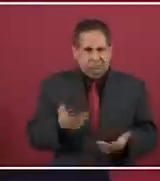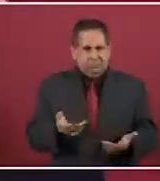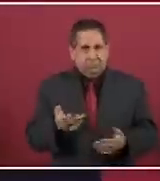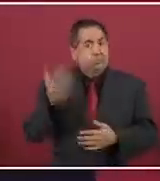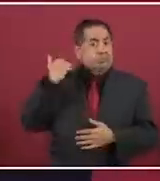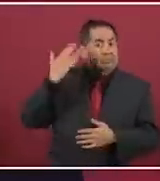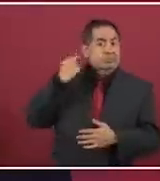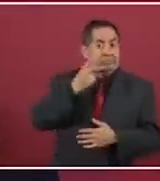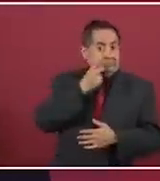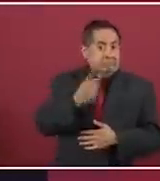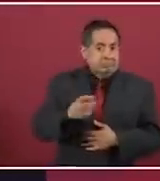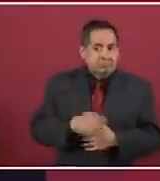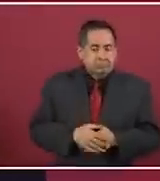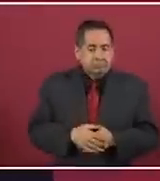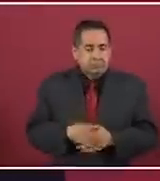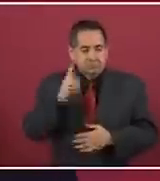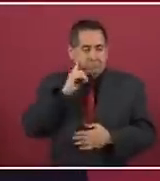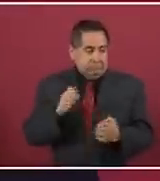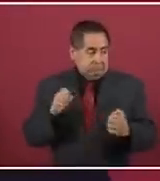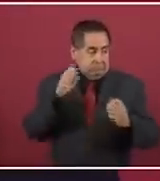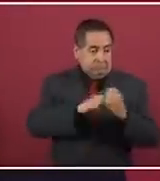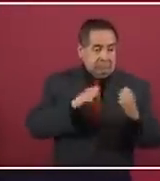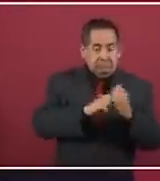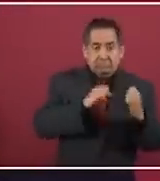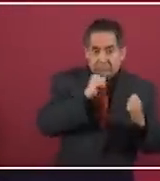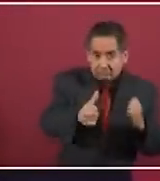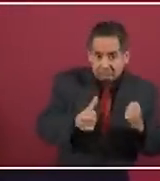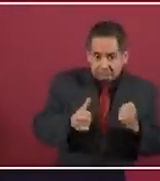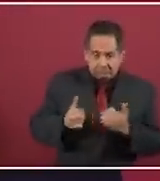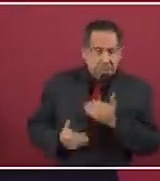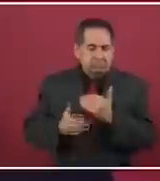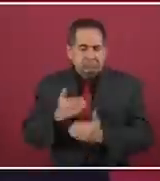Y el que no tranza, no avanza.